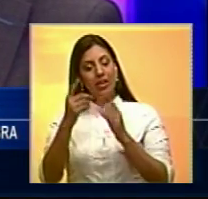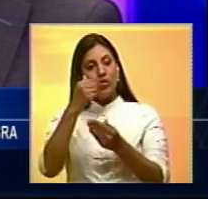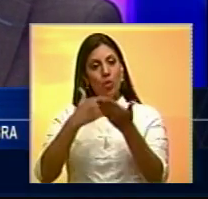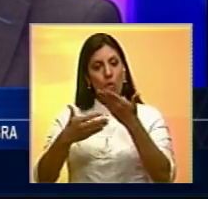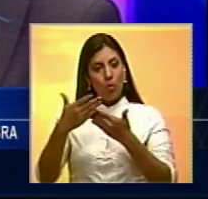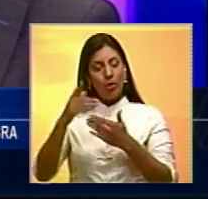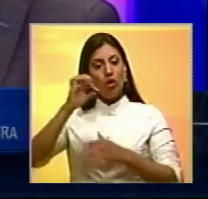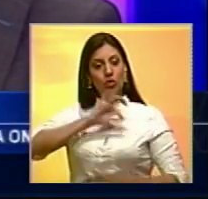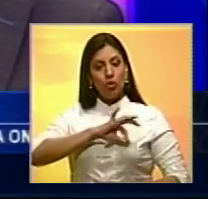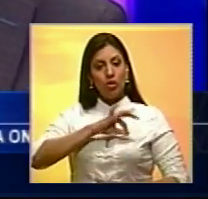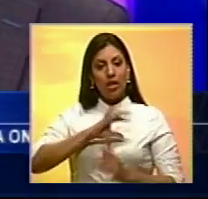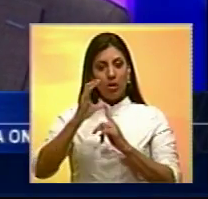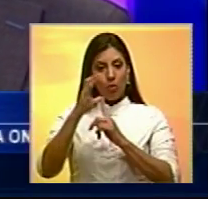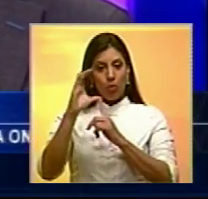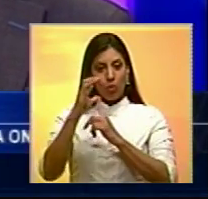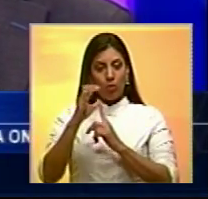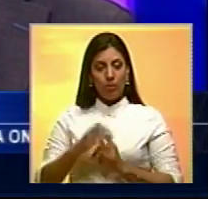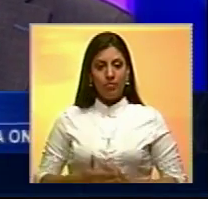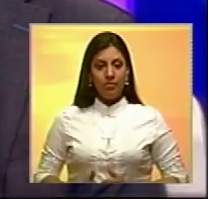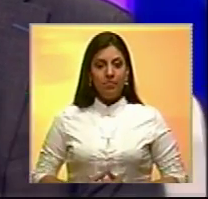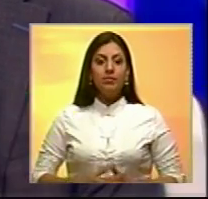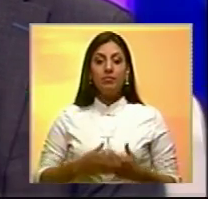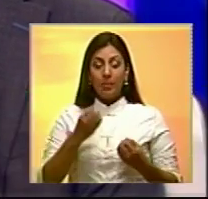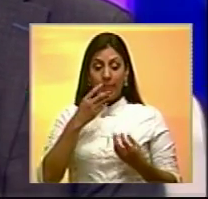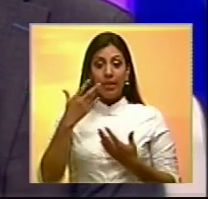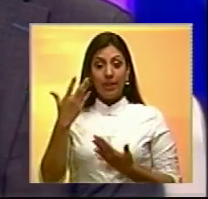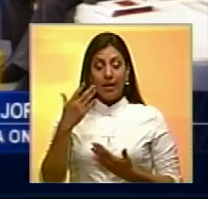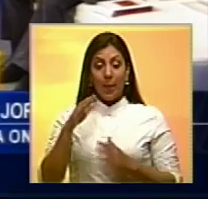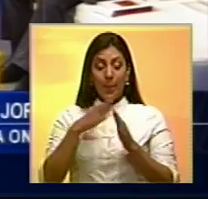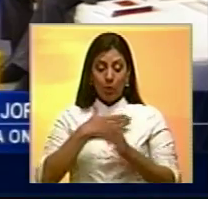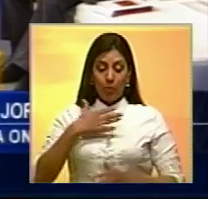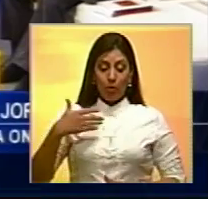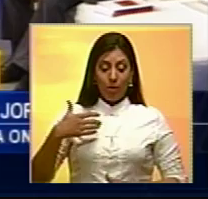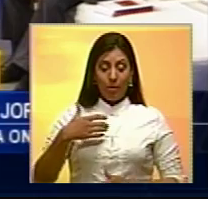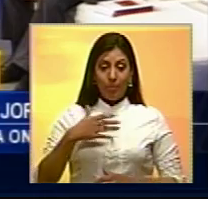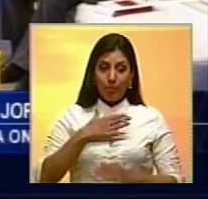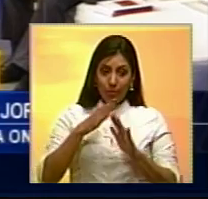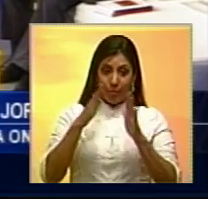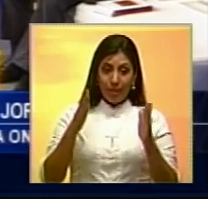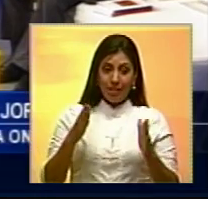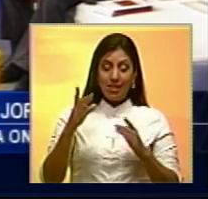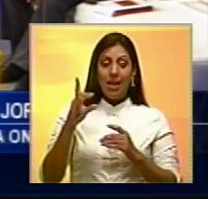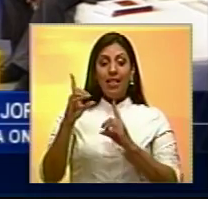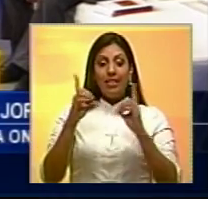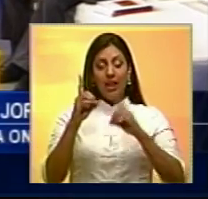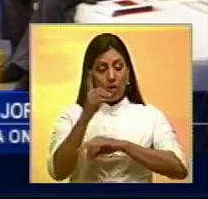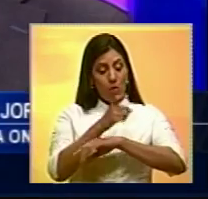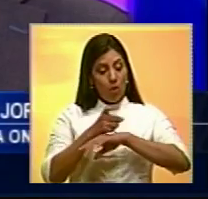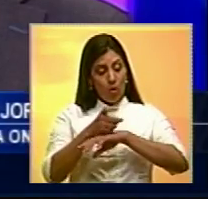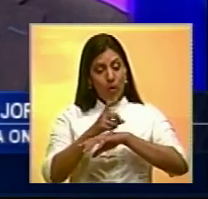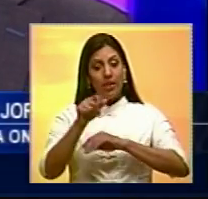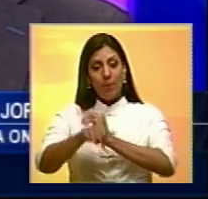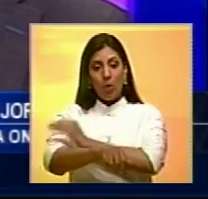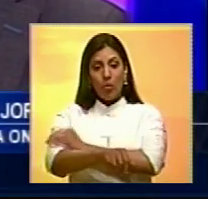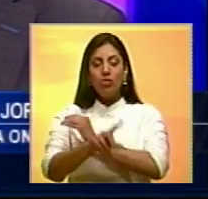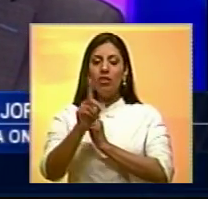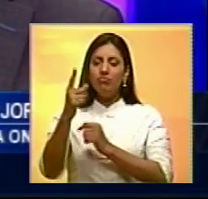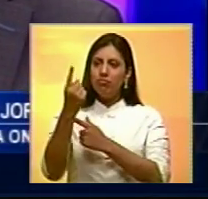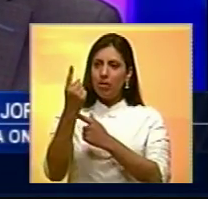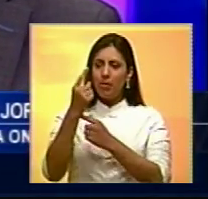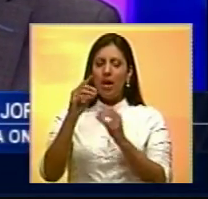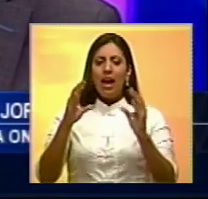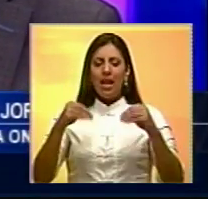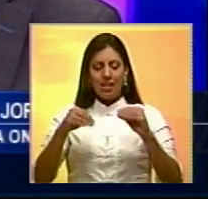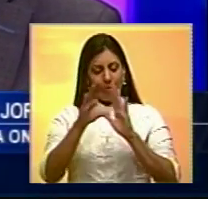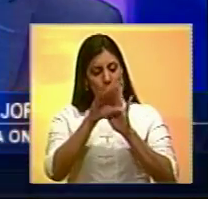económicos, sociales y culturales. Valero aseguró que en la mesa de diálogo entre gobierno y oposición solo se aceptarán condiciones establecidas